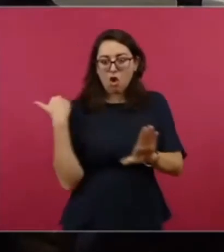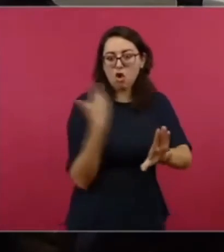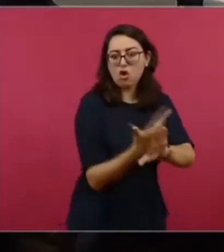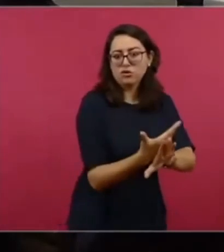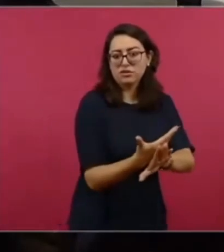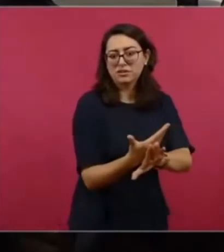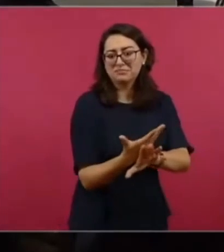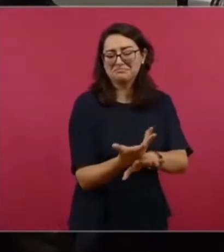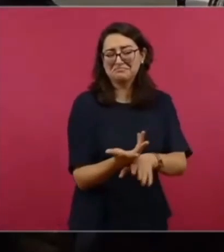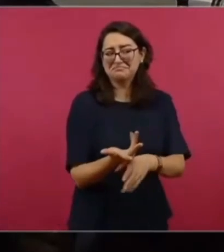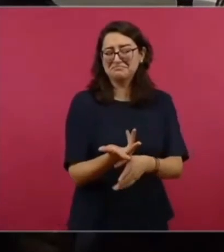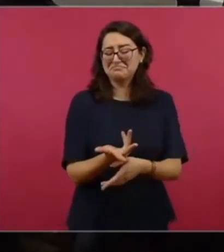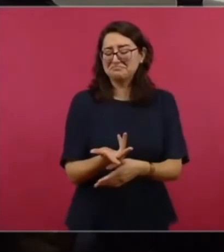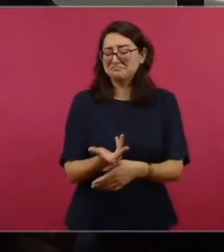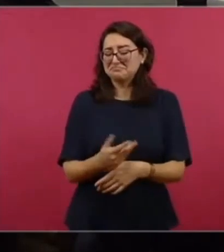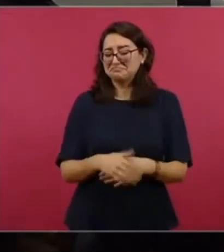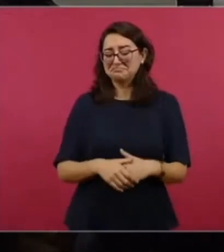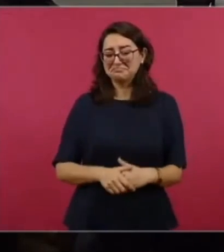PRI,